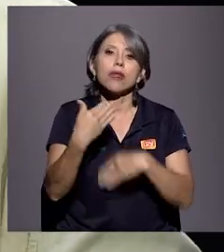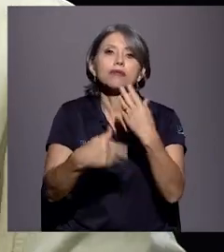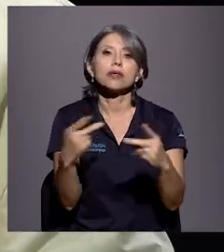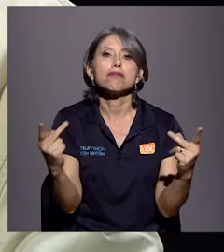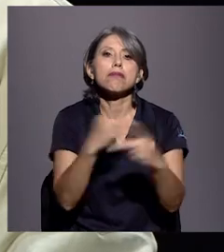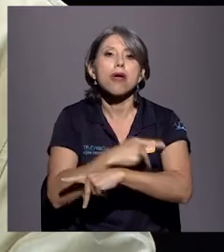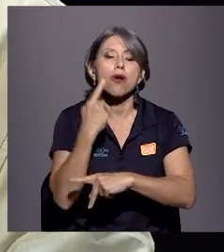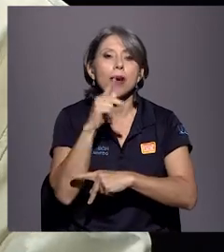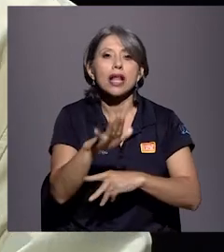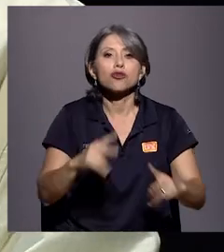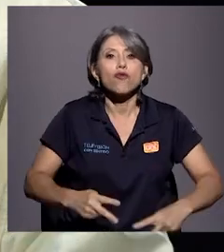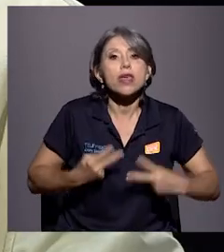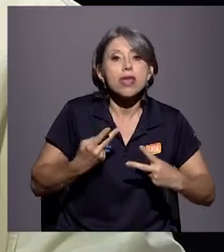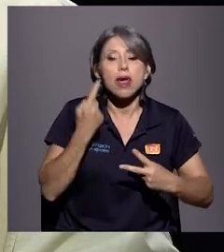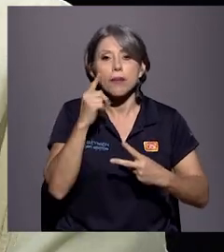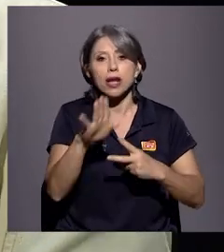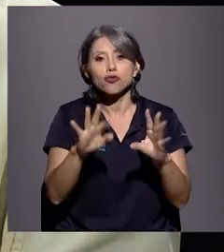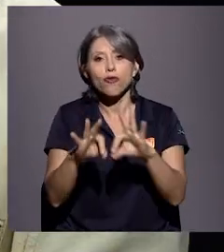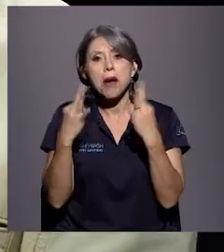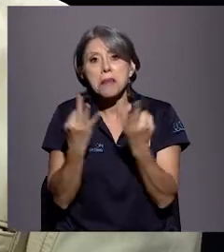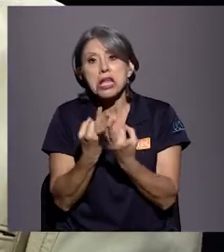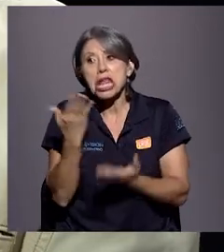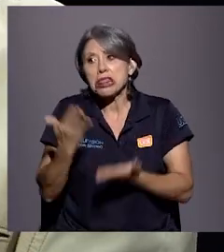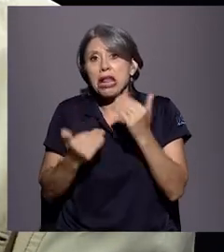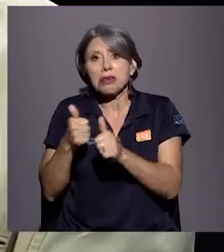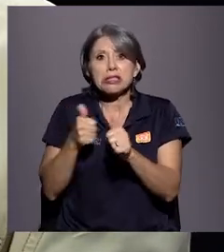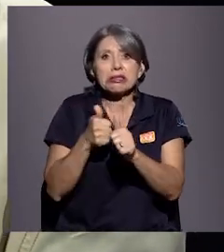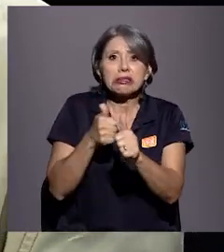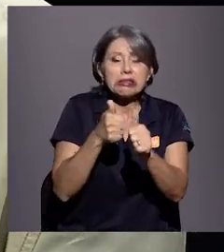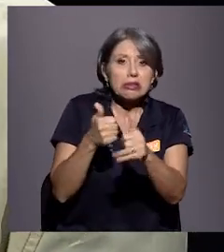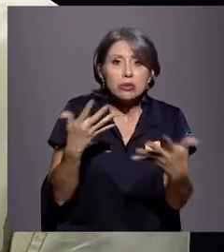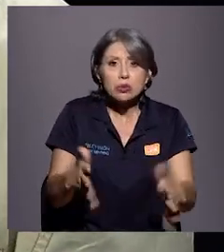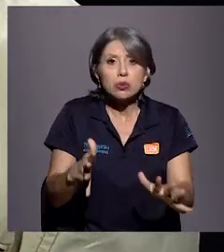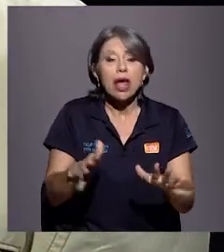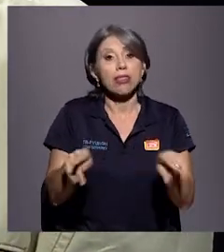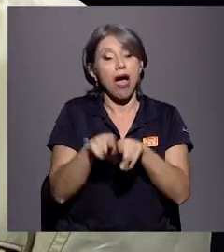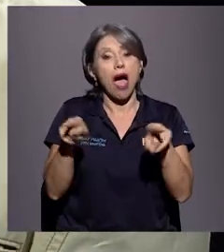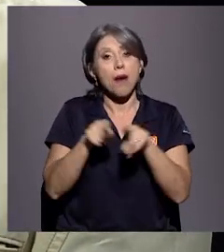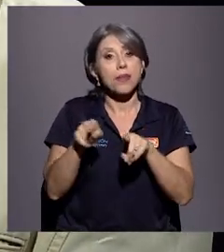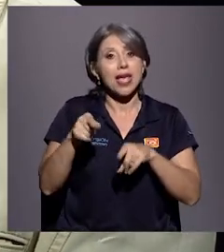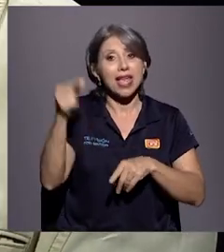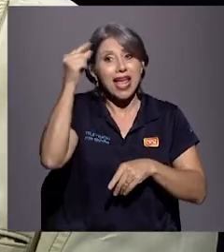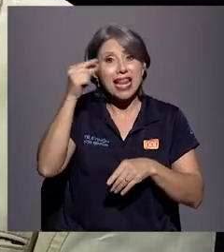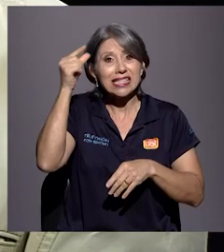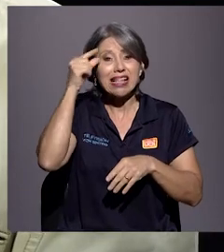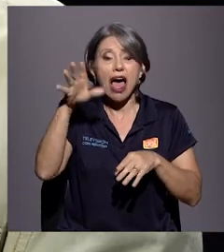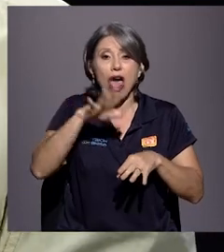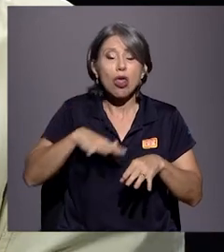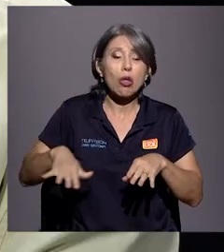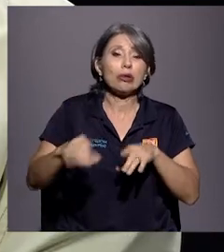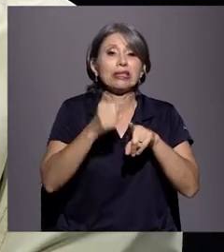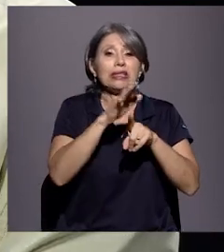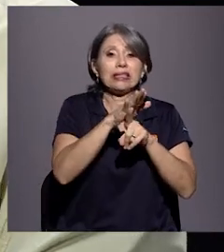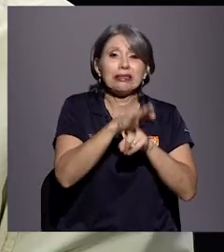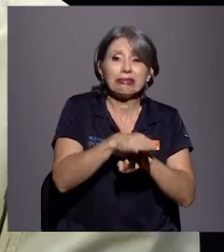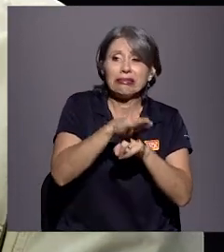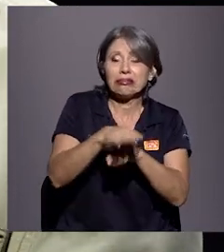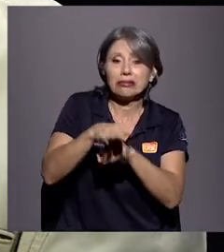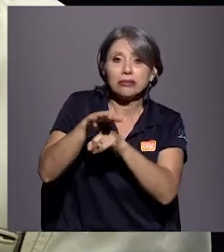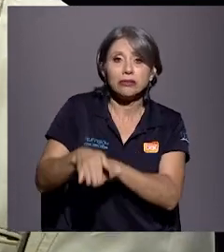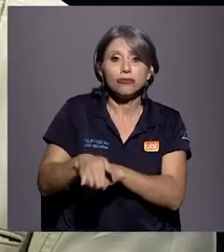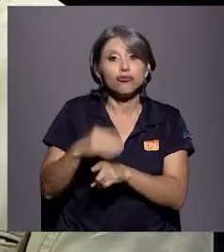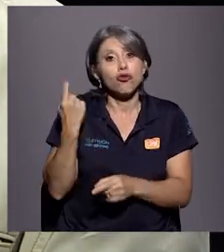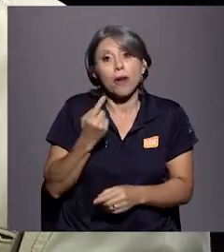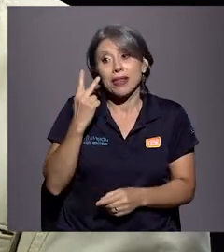familia, puede ser perseguido, puede ser reprimido. El Estado está siendo en el continente bastante represivo, basta ver lo que está